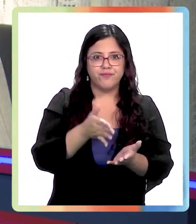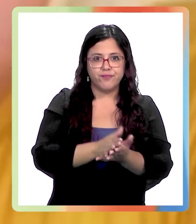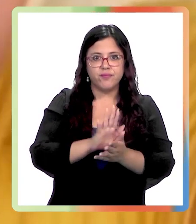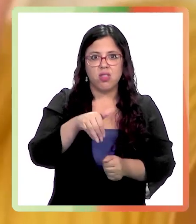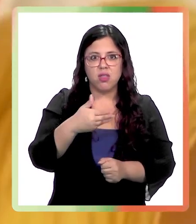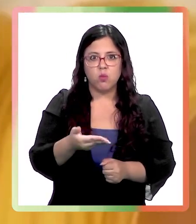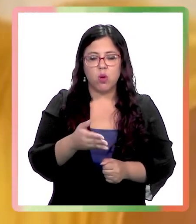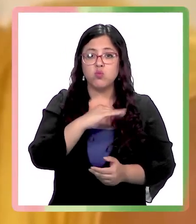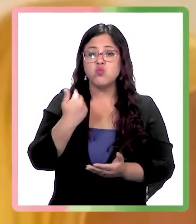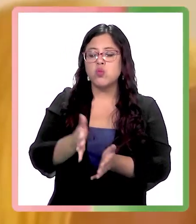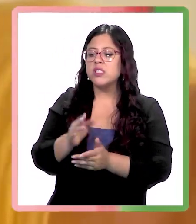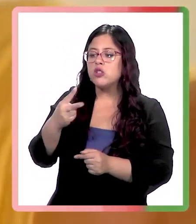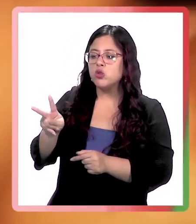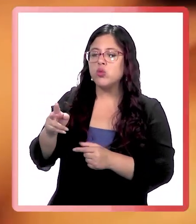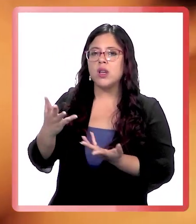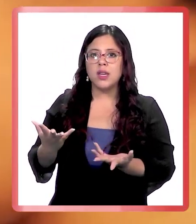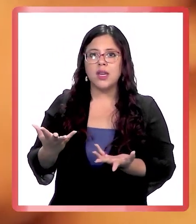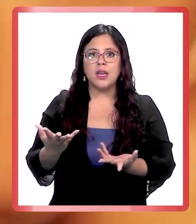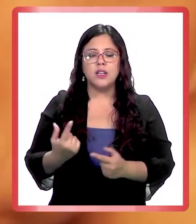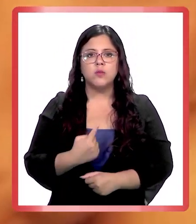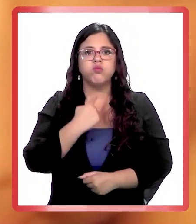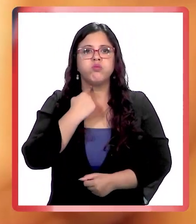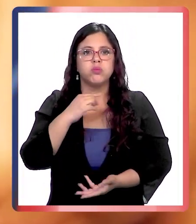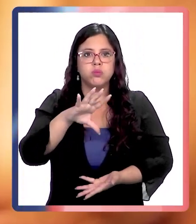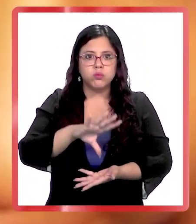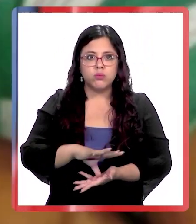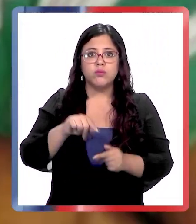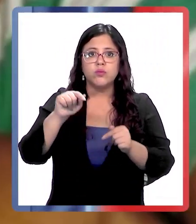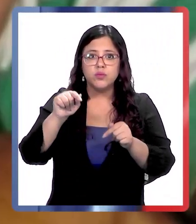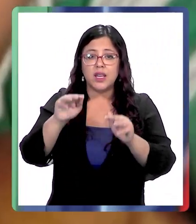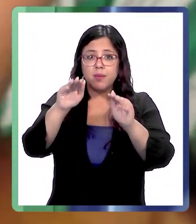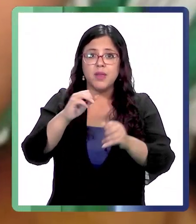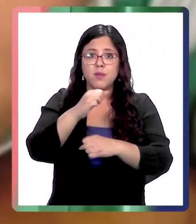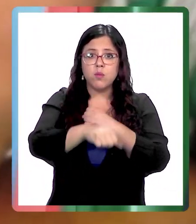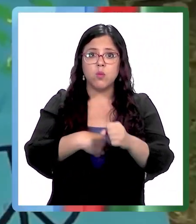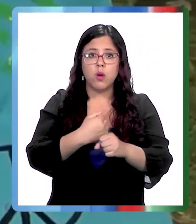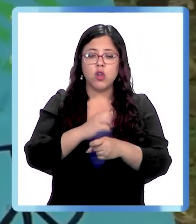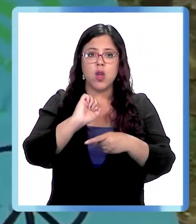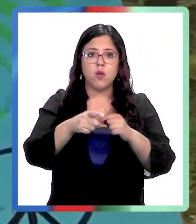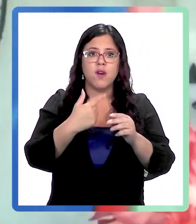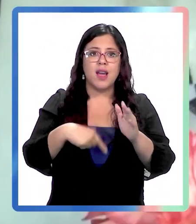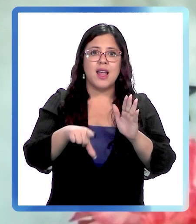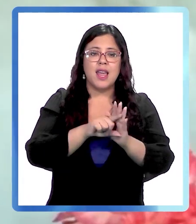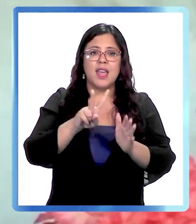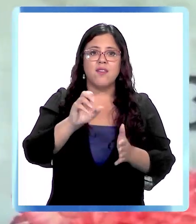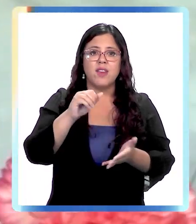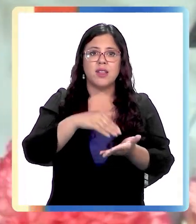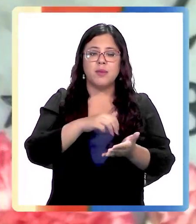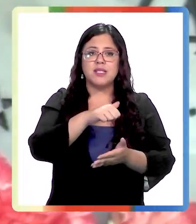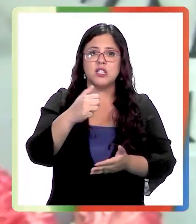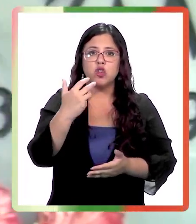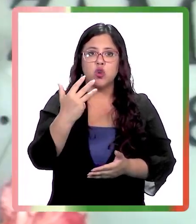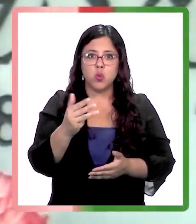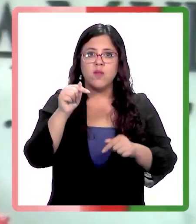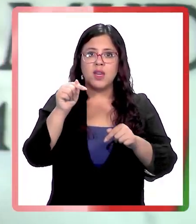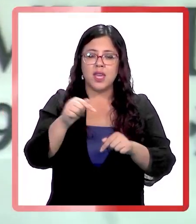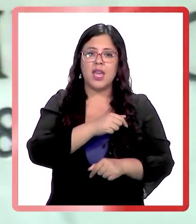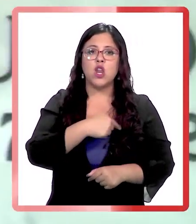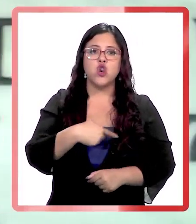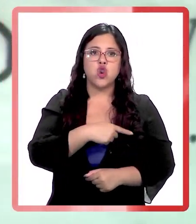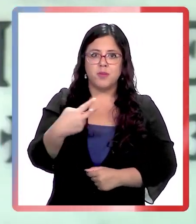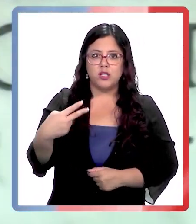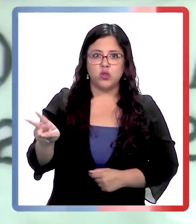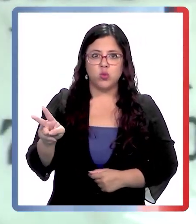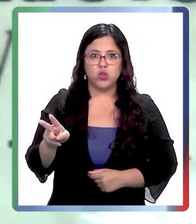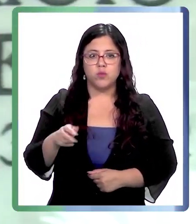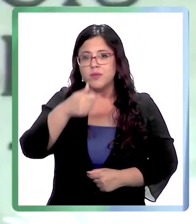vida. Su asesinato conmovió al país, al punto que ese mismo año se aprobó la ley 20.609 y que lleva